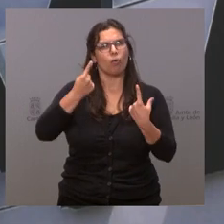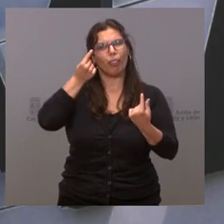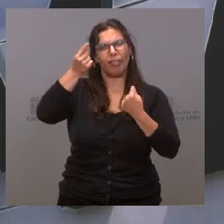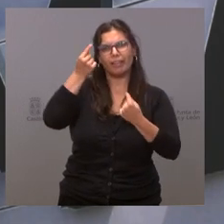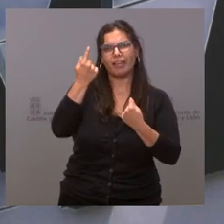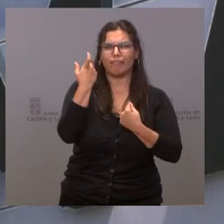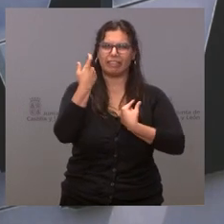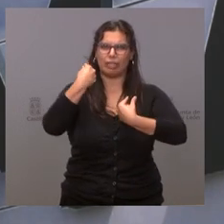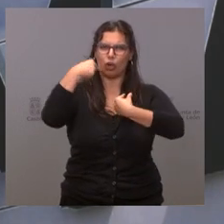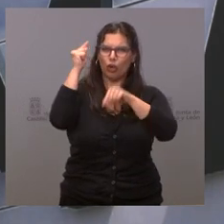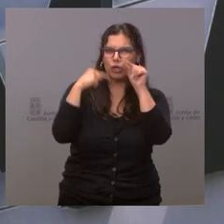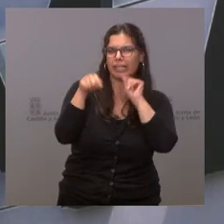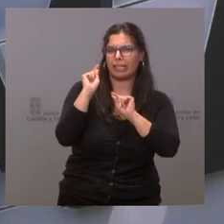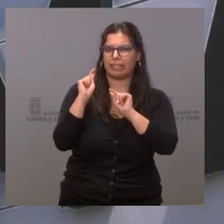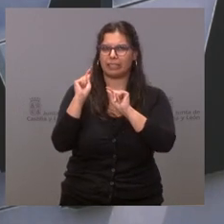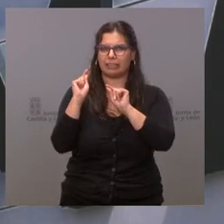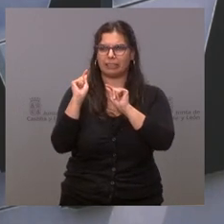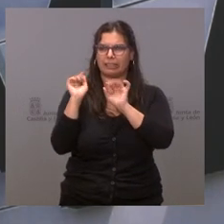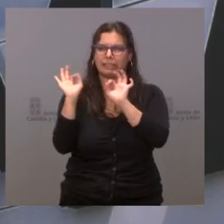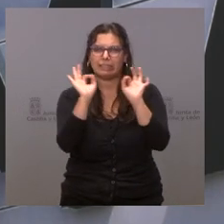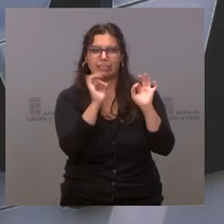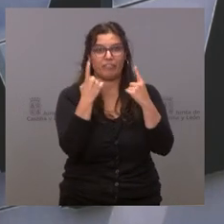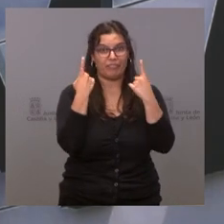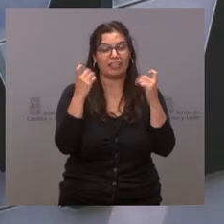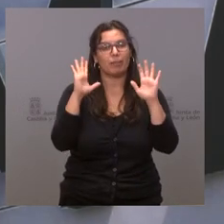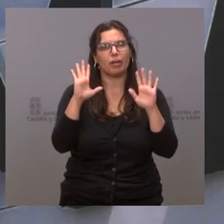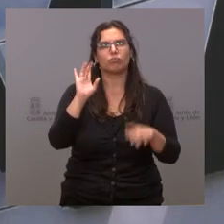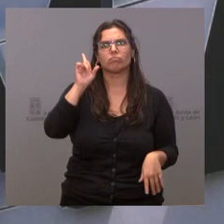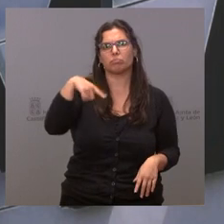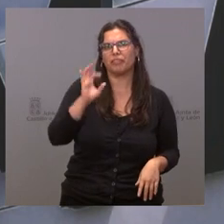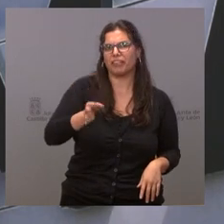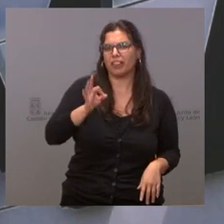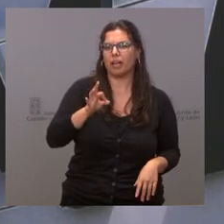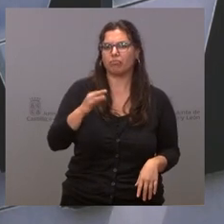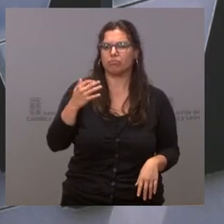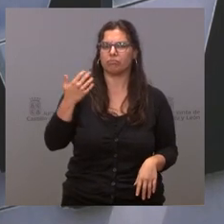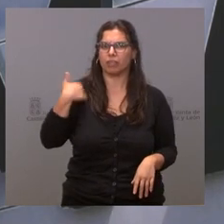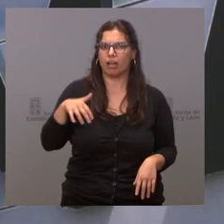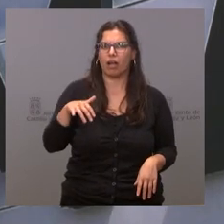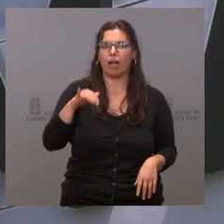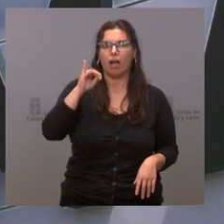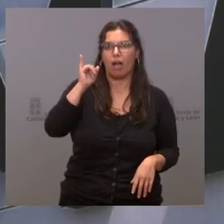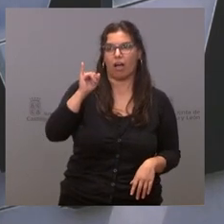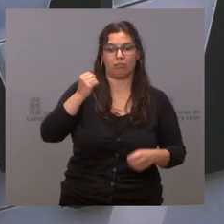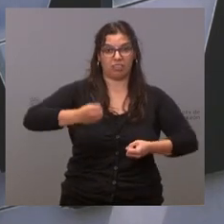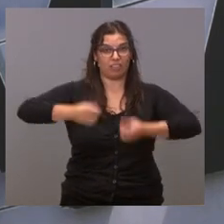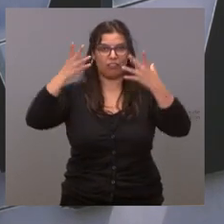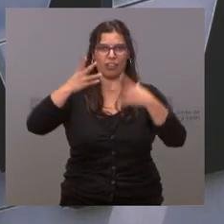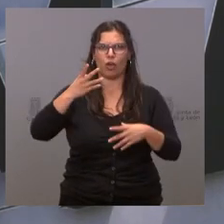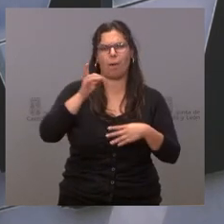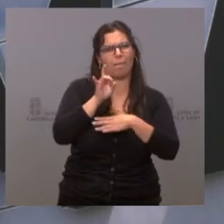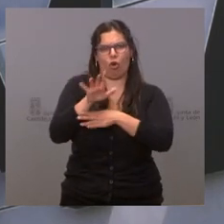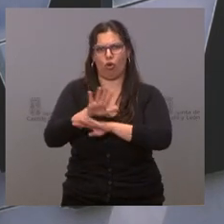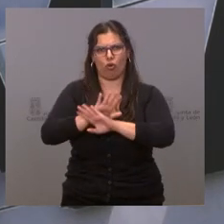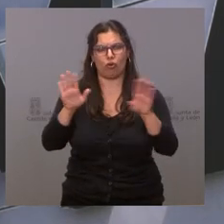que se está en ello pero no es menos cierto que contamos con mejores instalaciones con un